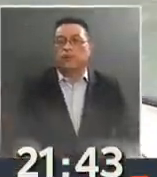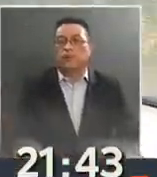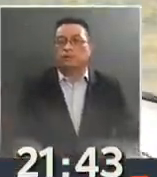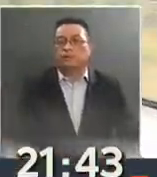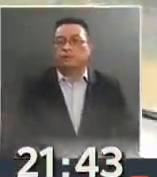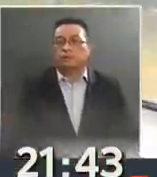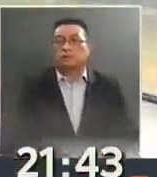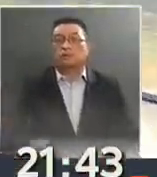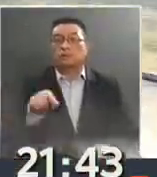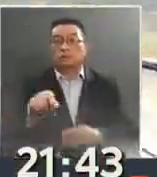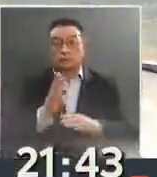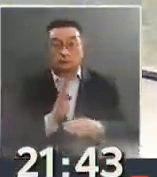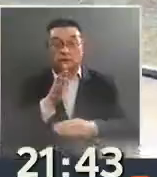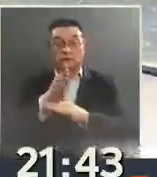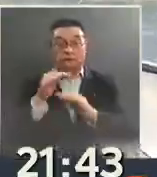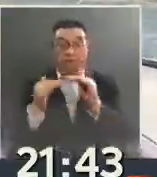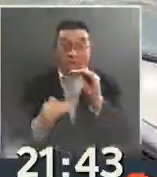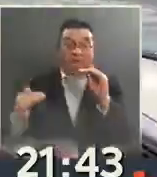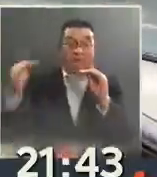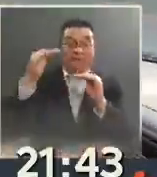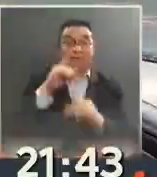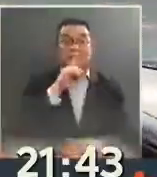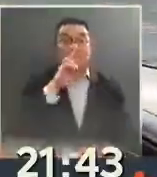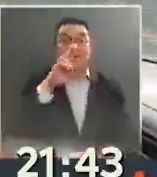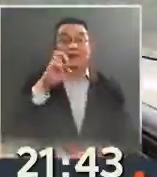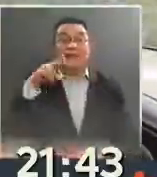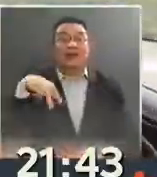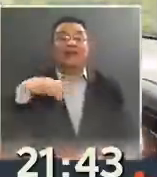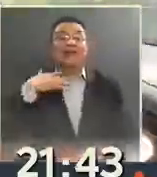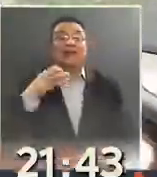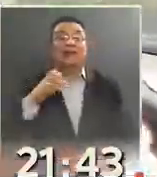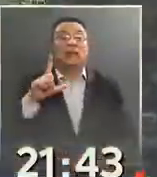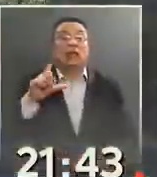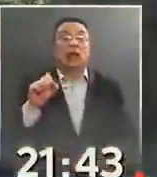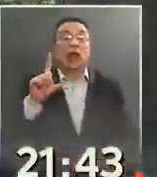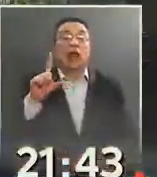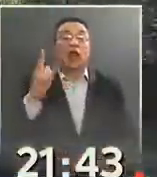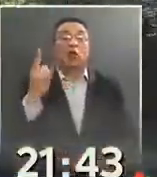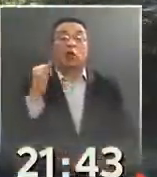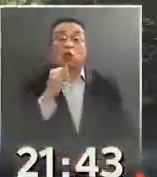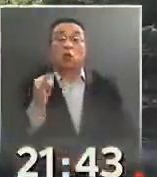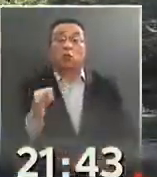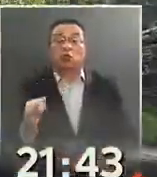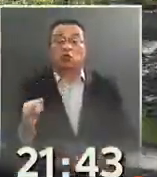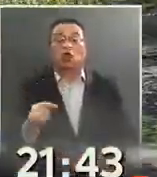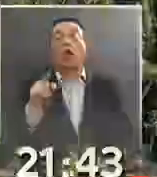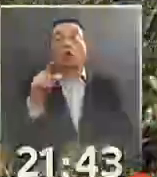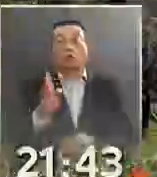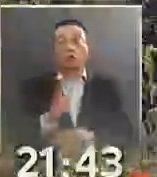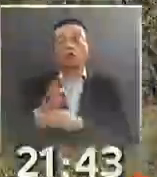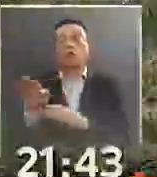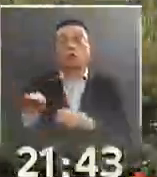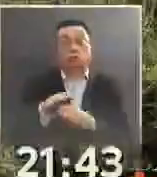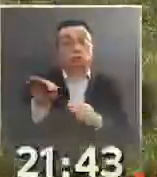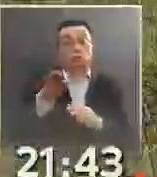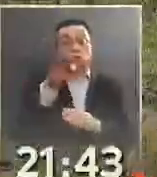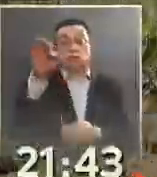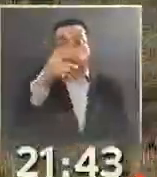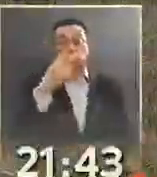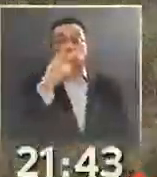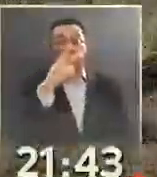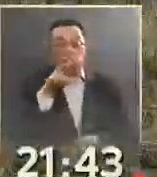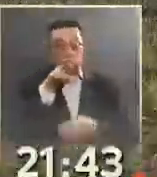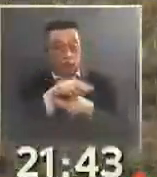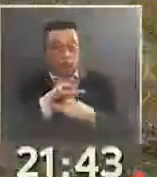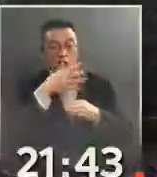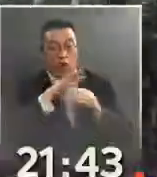Vamos a ir a la parte alta del tranque La Luz. Vamos a bordear el tranque y luego vamos a subir a un lugar que se ve el salto del